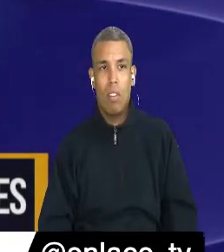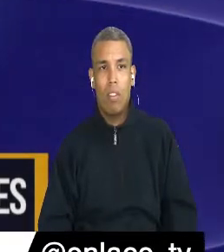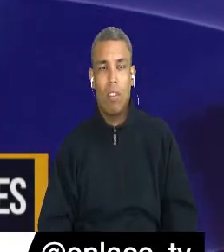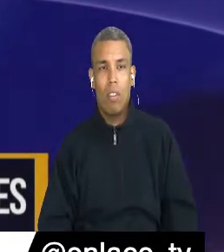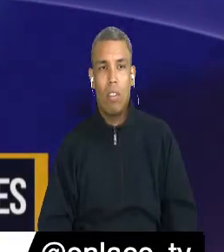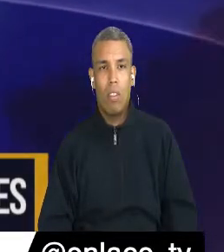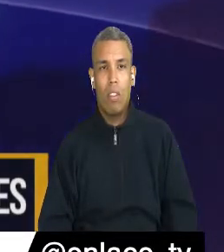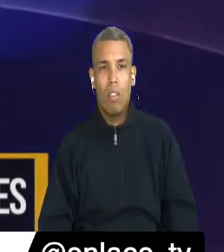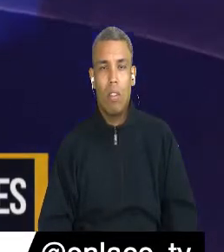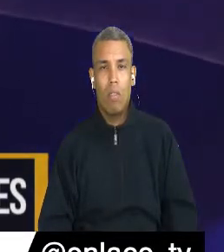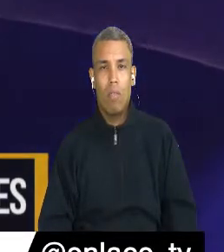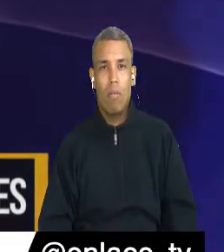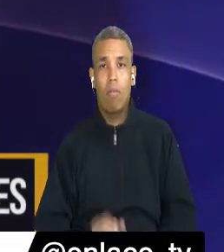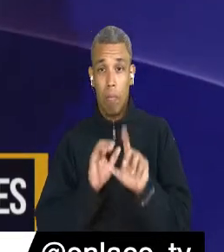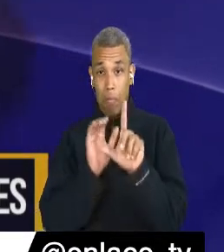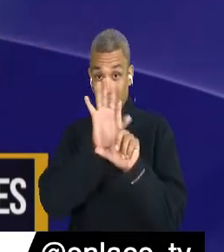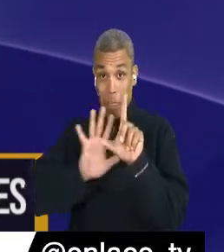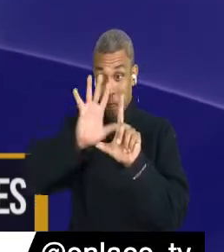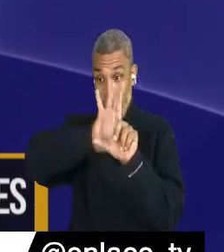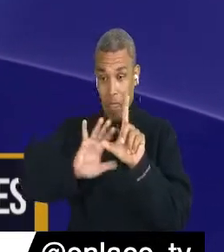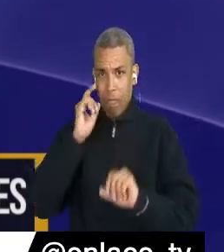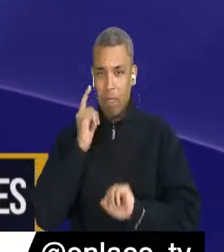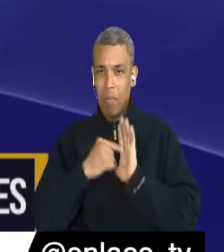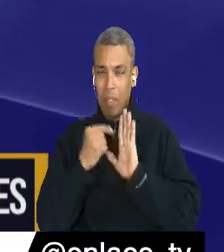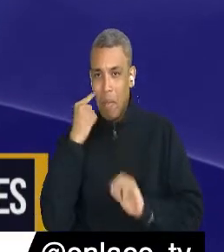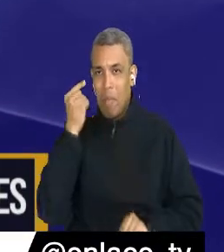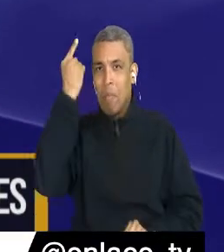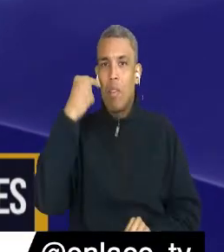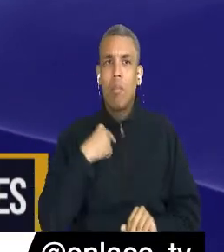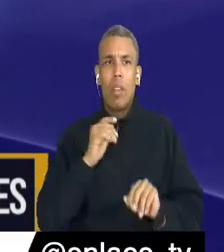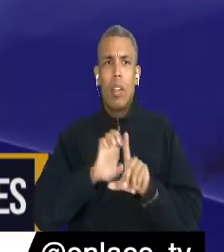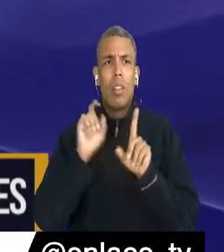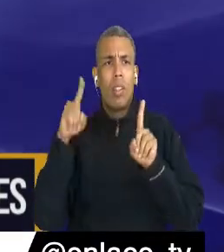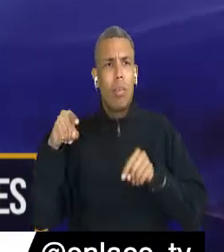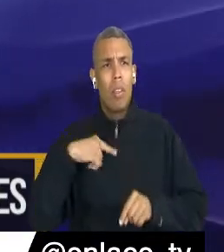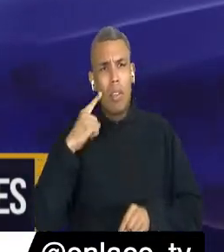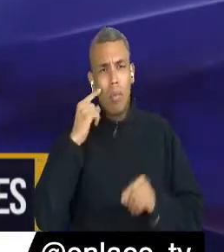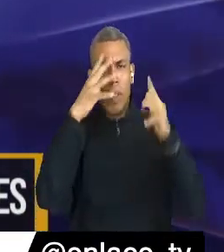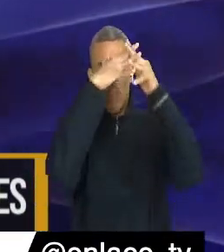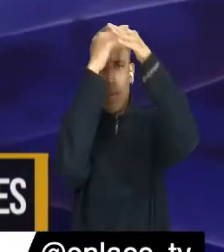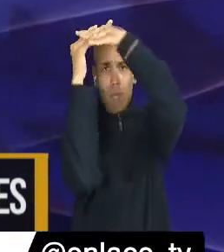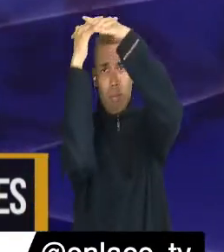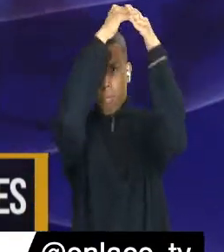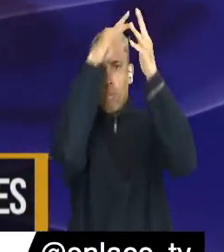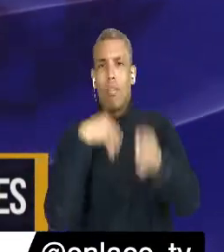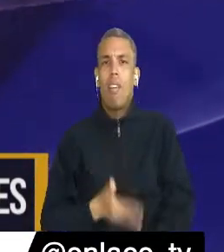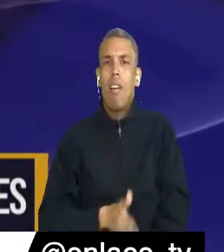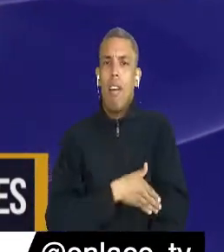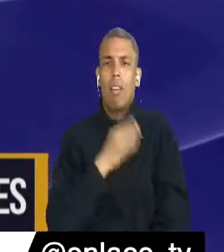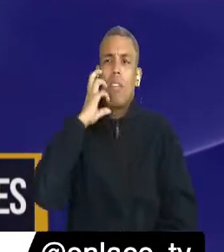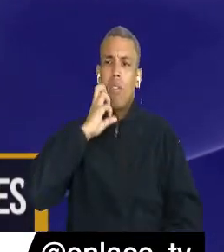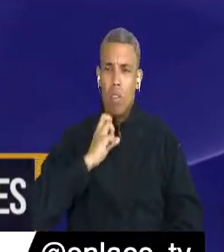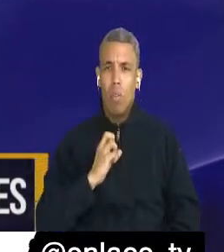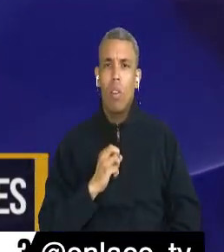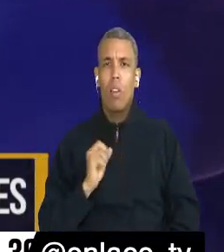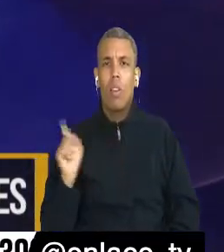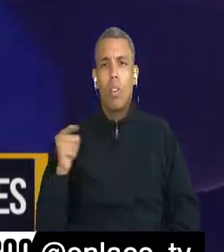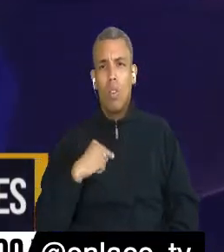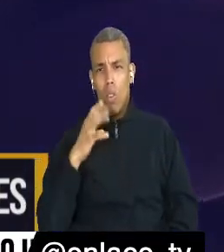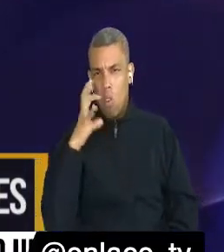En el video que obtuvo Enlace Noticias en exclusivo también se ve este camión que al parecer había sido robado y donde se transportaba a uno de